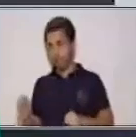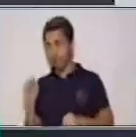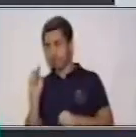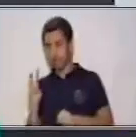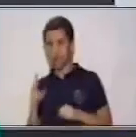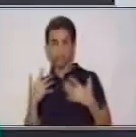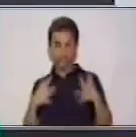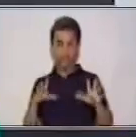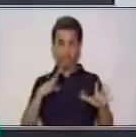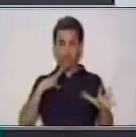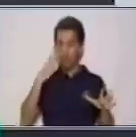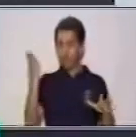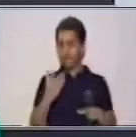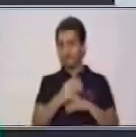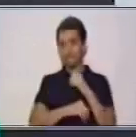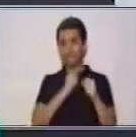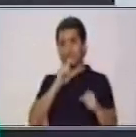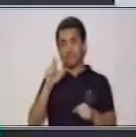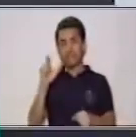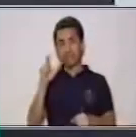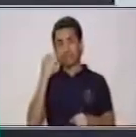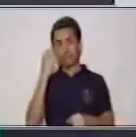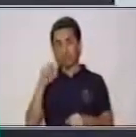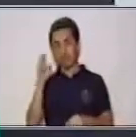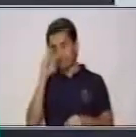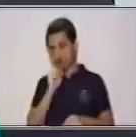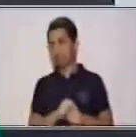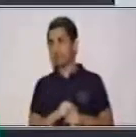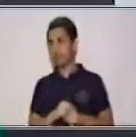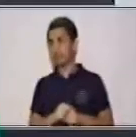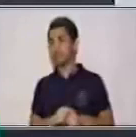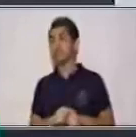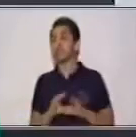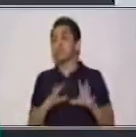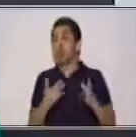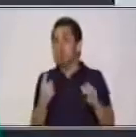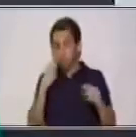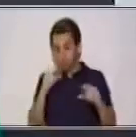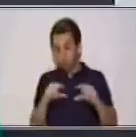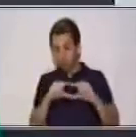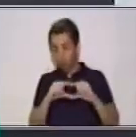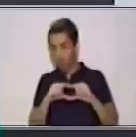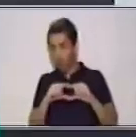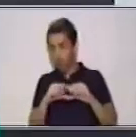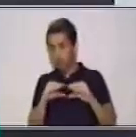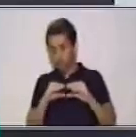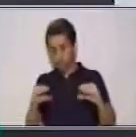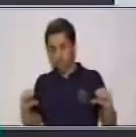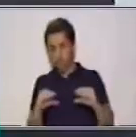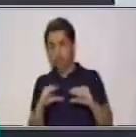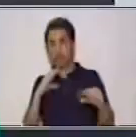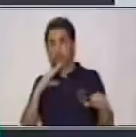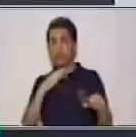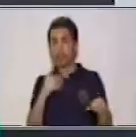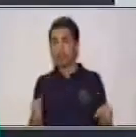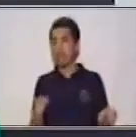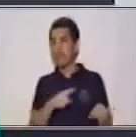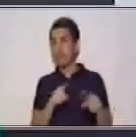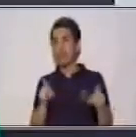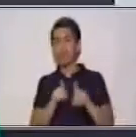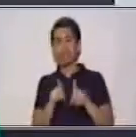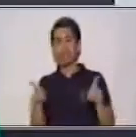mixtos a fraccionarios. Ahora operemos. ¿Cómo realizamos una suma de fracciones.